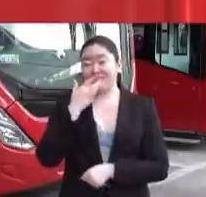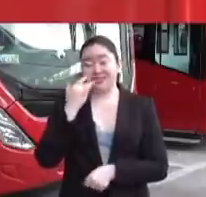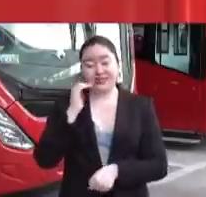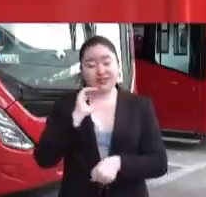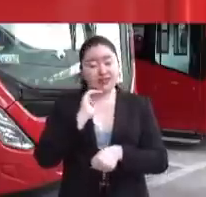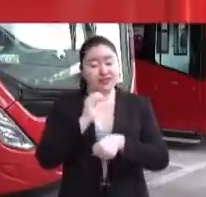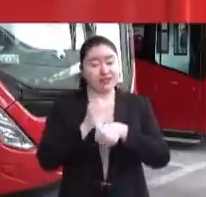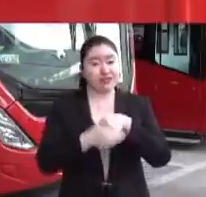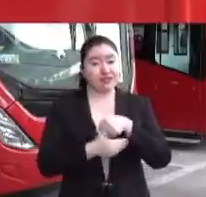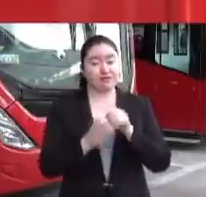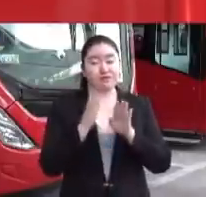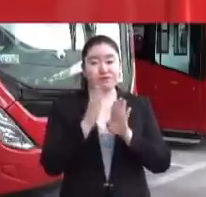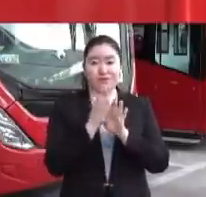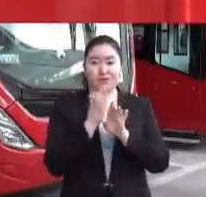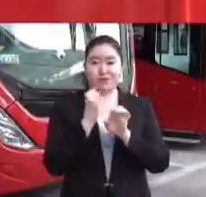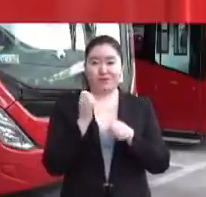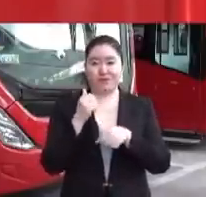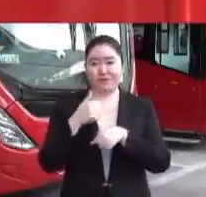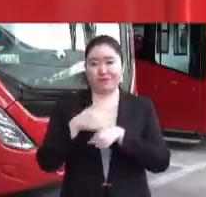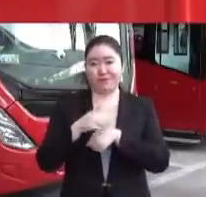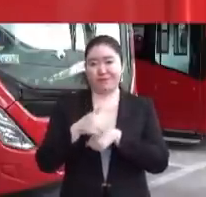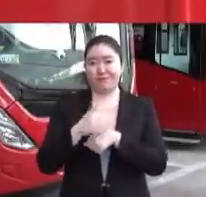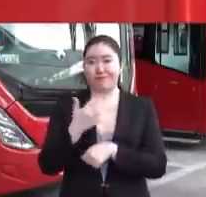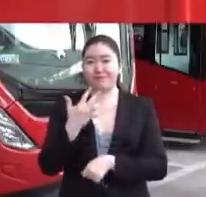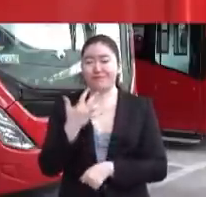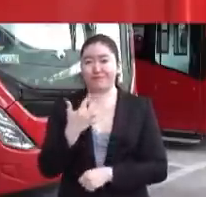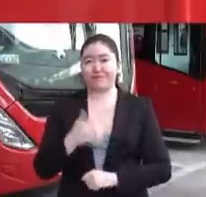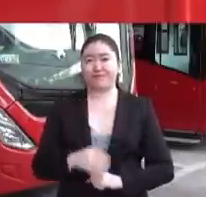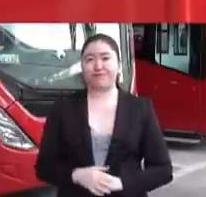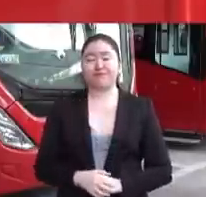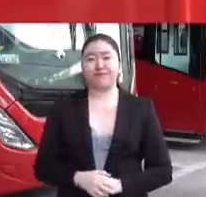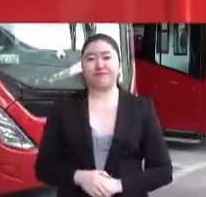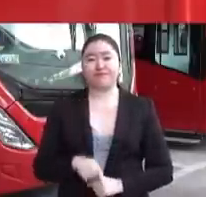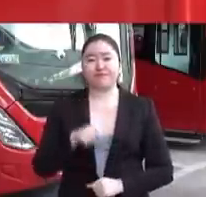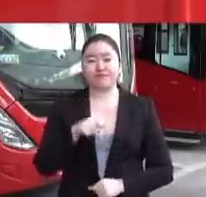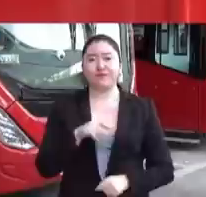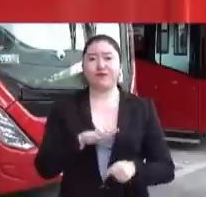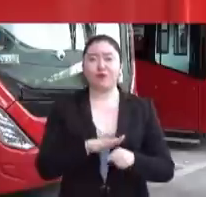de la obra del Metrobús, de esta línea